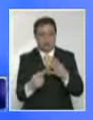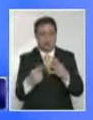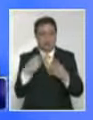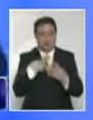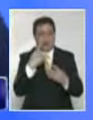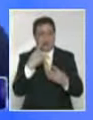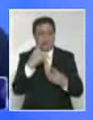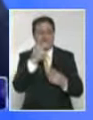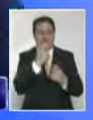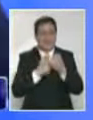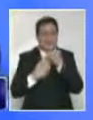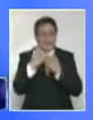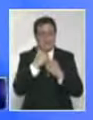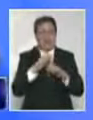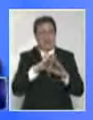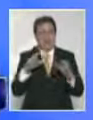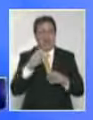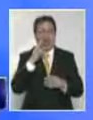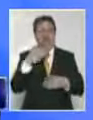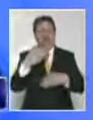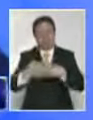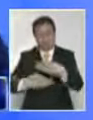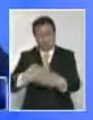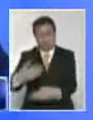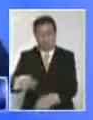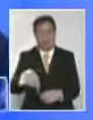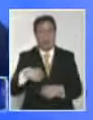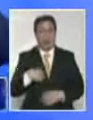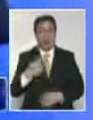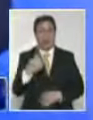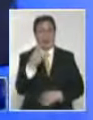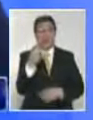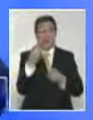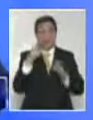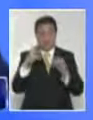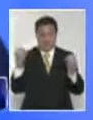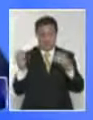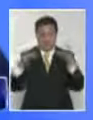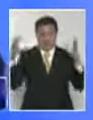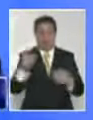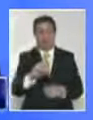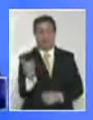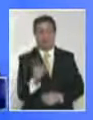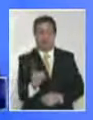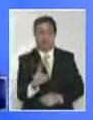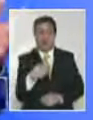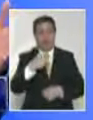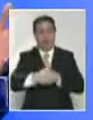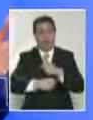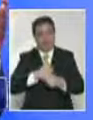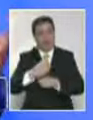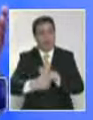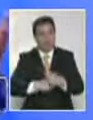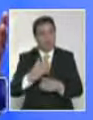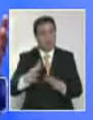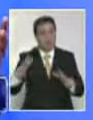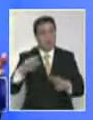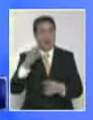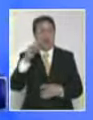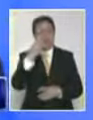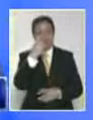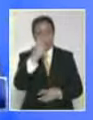mucho, que conllevaron a esta situación. O sea, usted no fue una cosa de magia. Años y años que empezó esto con Frei